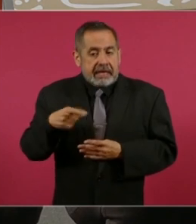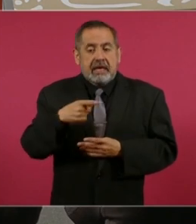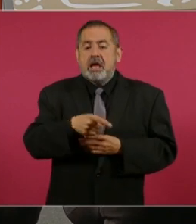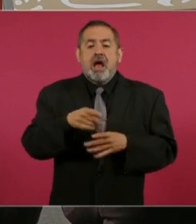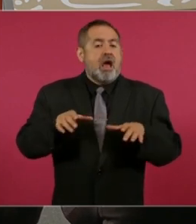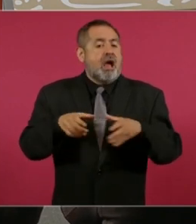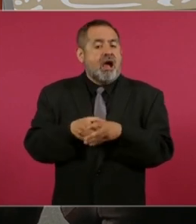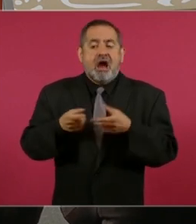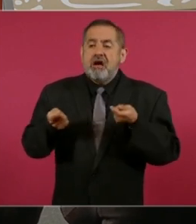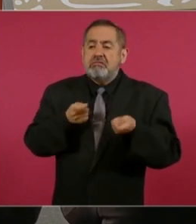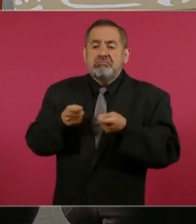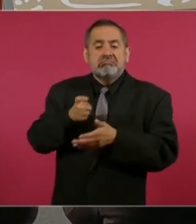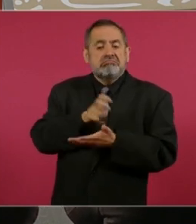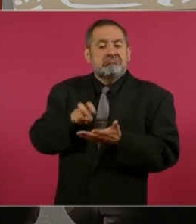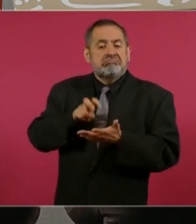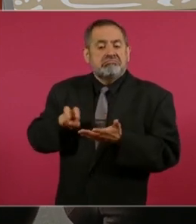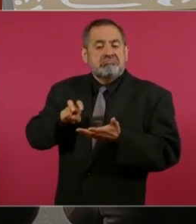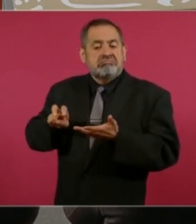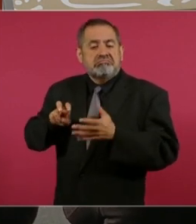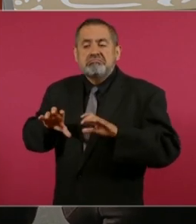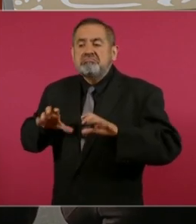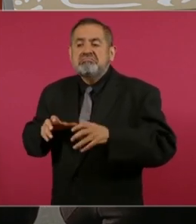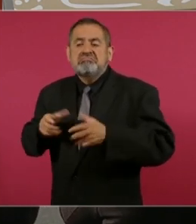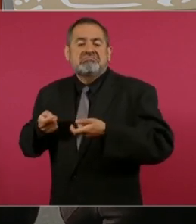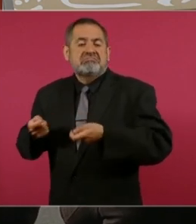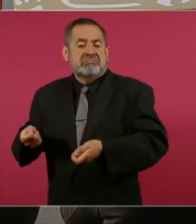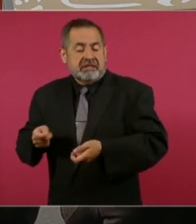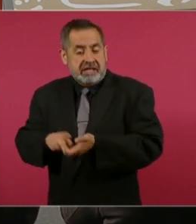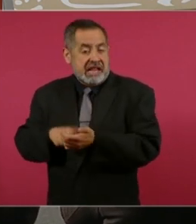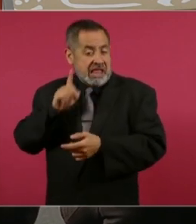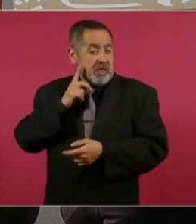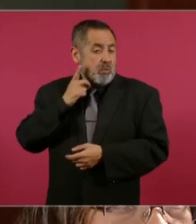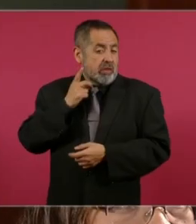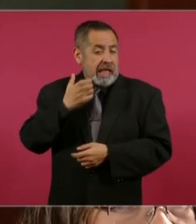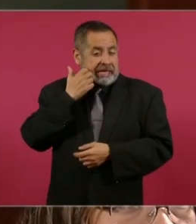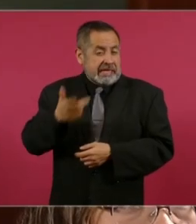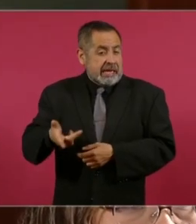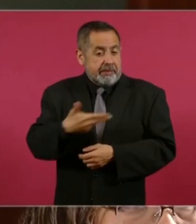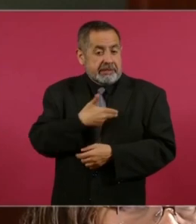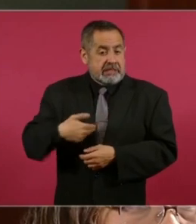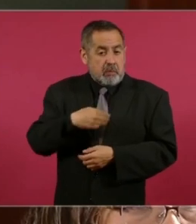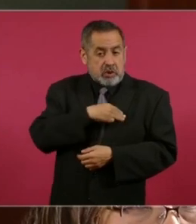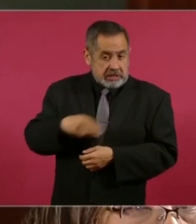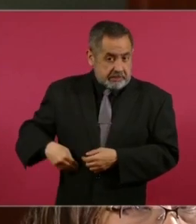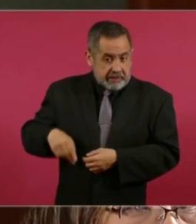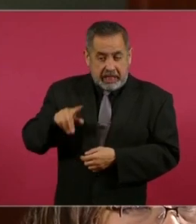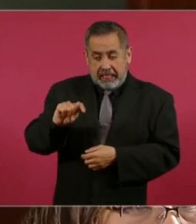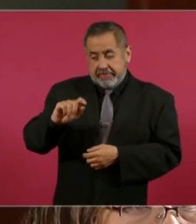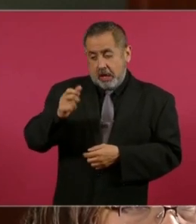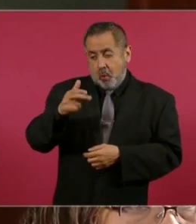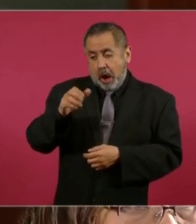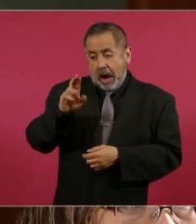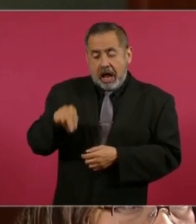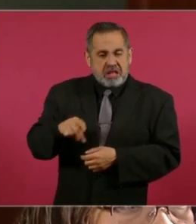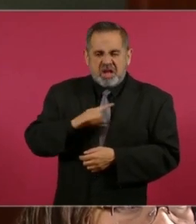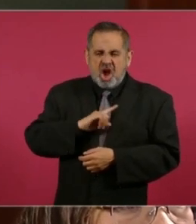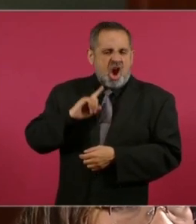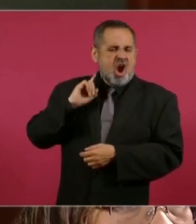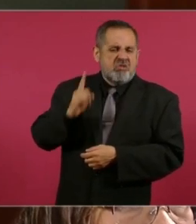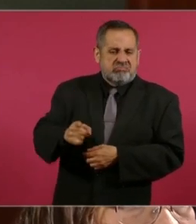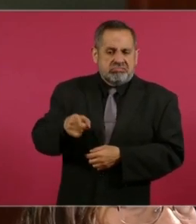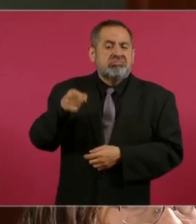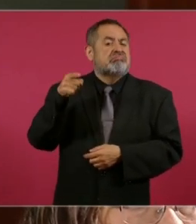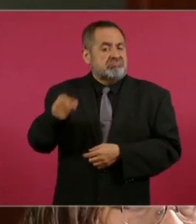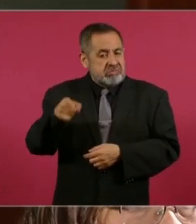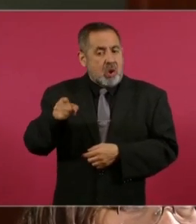así se ha ido. La diputada Araceli Celestino quiere ser presidenta municipal de Tehuacán y carga sobre sí señalamientos de que ella